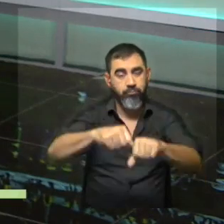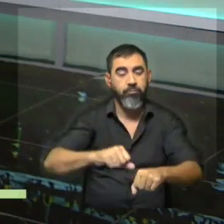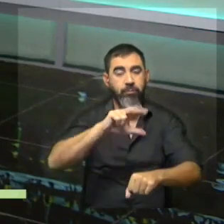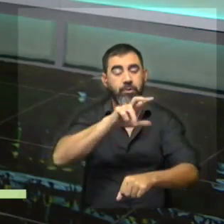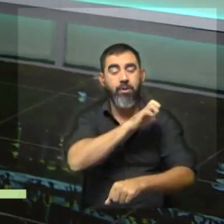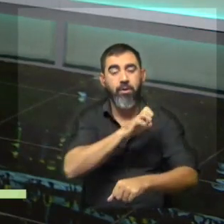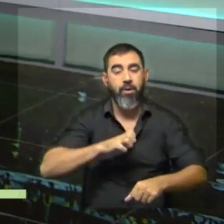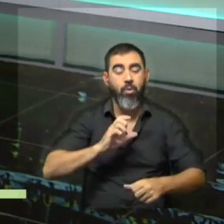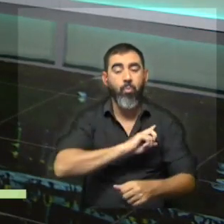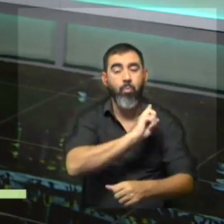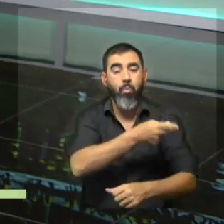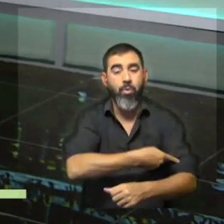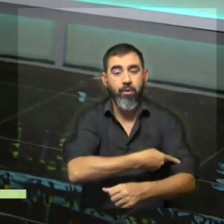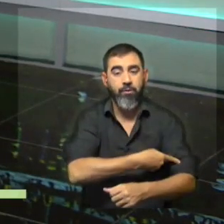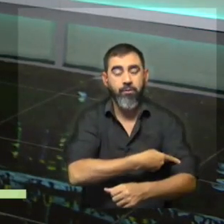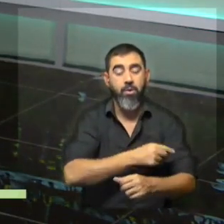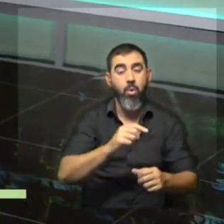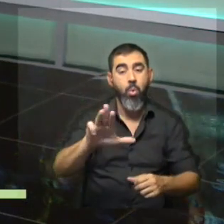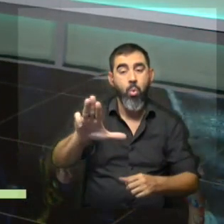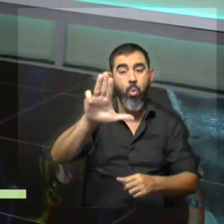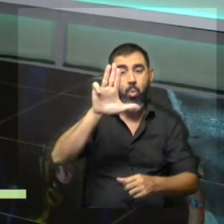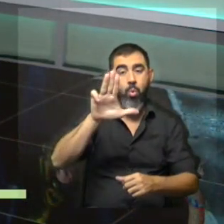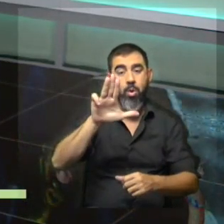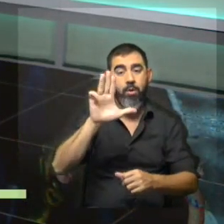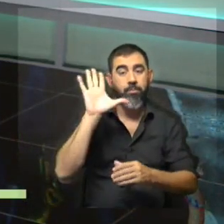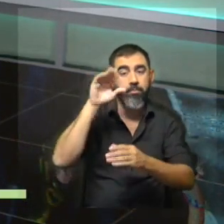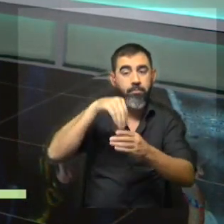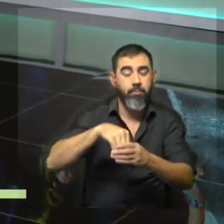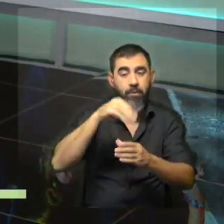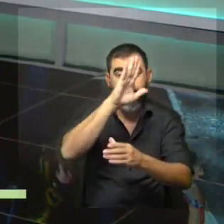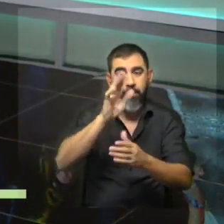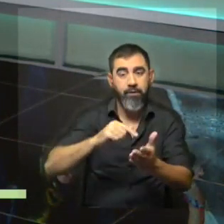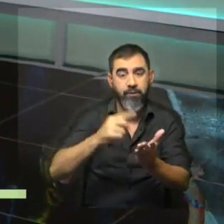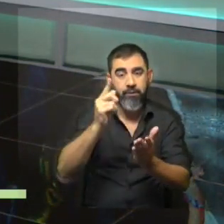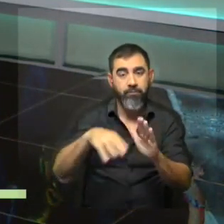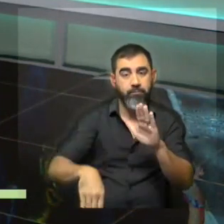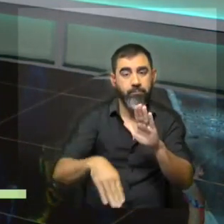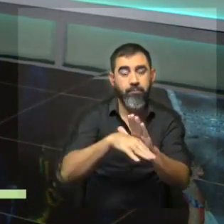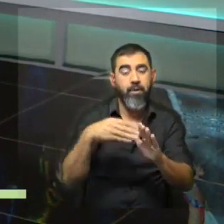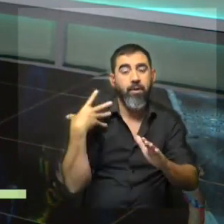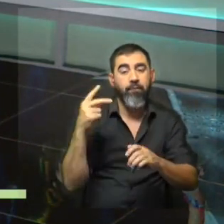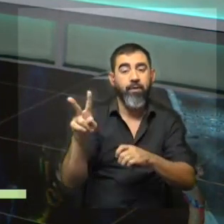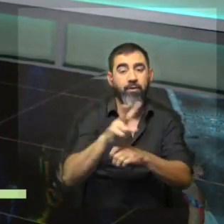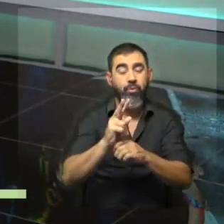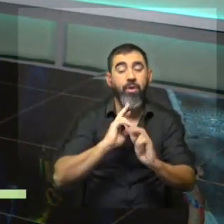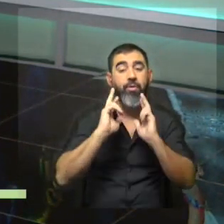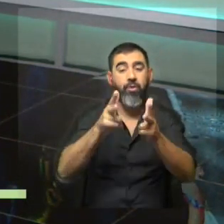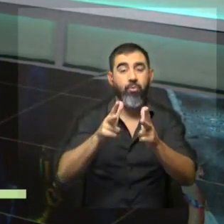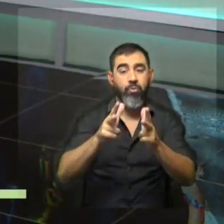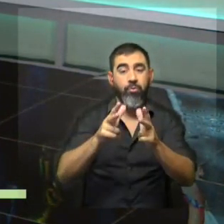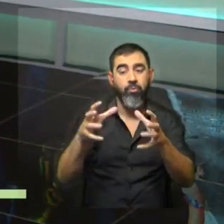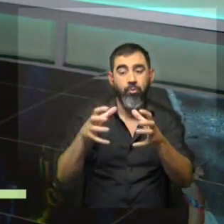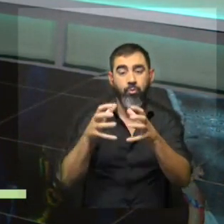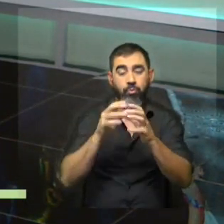poderes del Estado Y a propósito justamente Lula da Silva intervino Brasilia desplazó al jefe de seguridad y aseguró que los